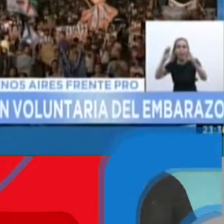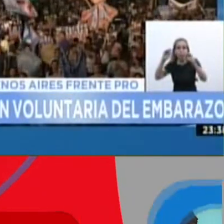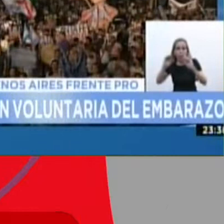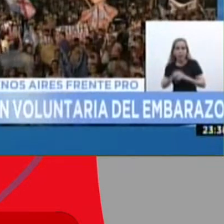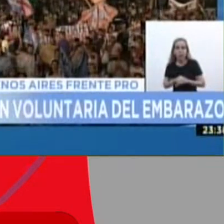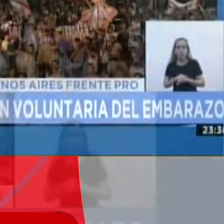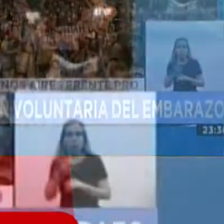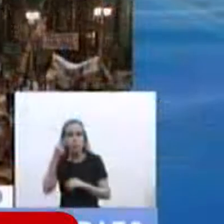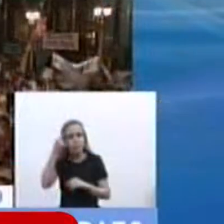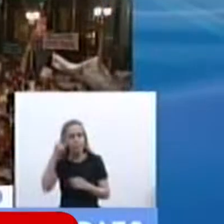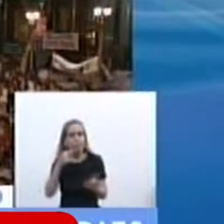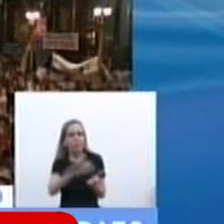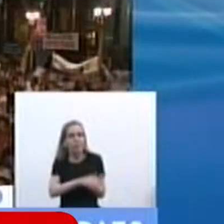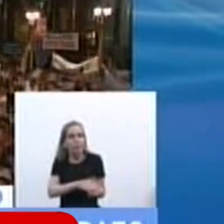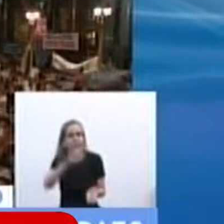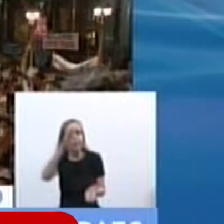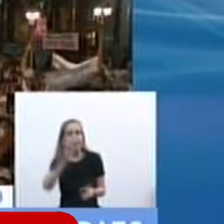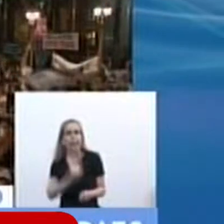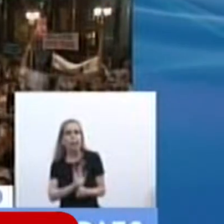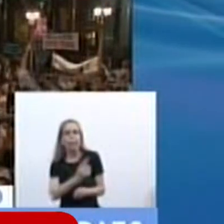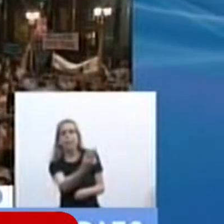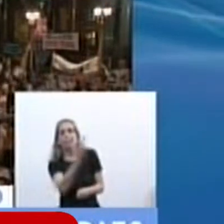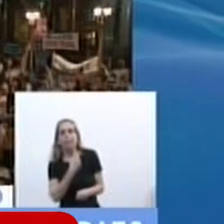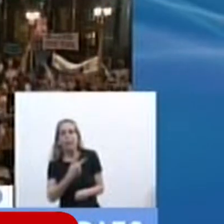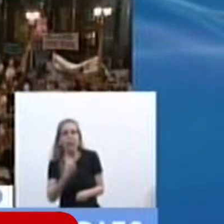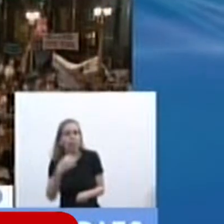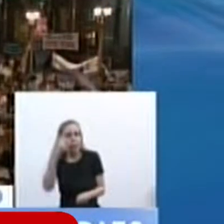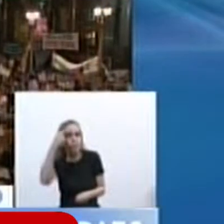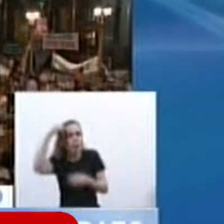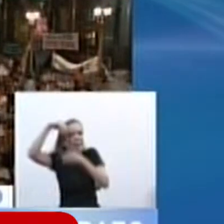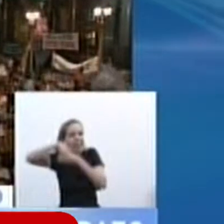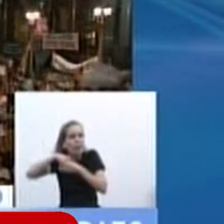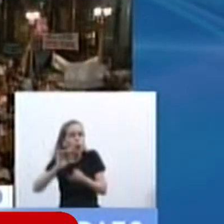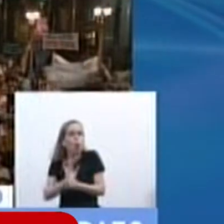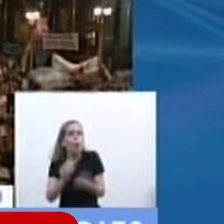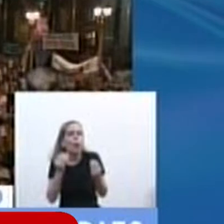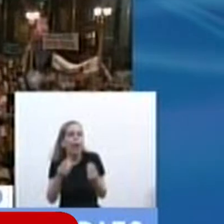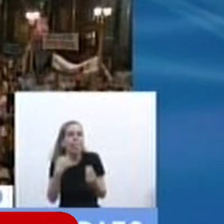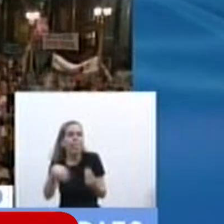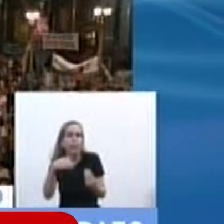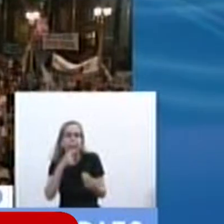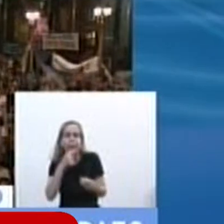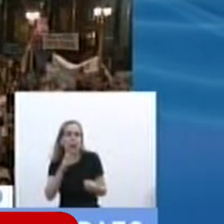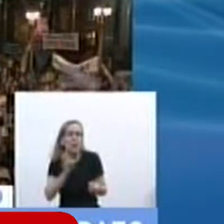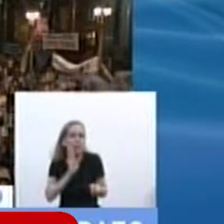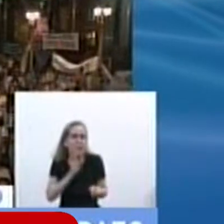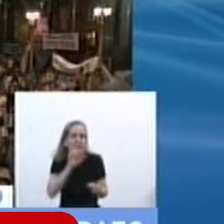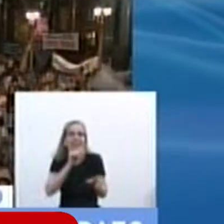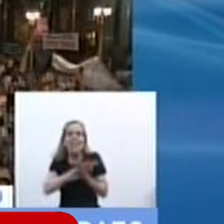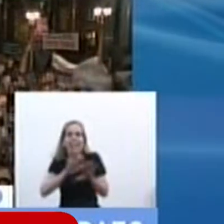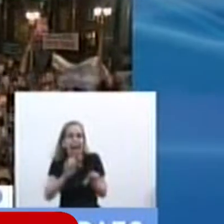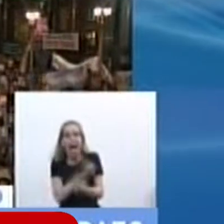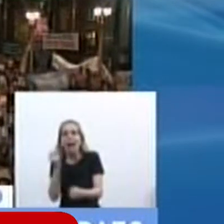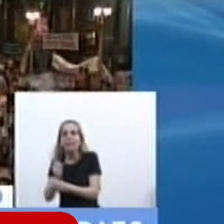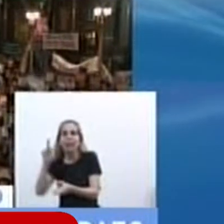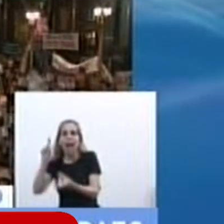Crecí con el precepto de que debía llegar virgen al matrimonio y de que el sexo era fundamentalmente para